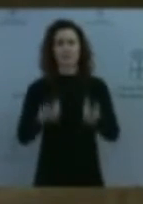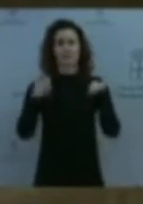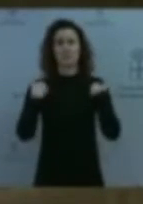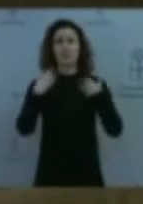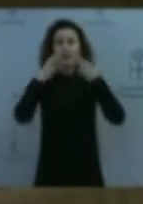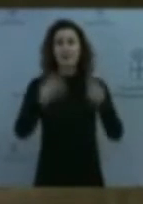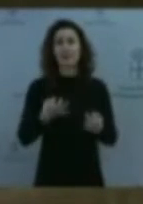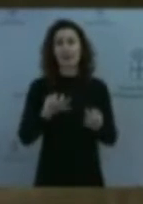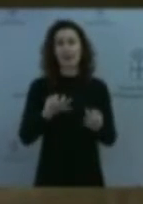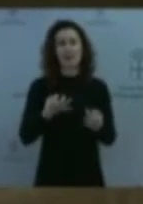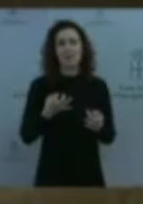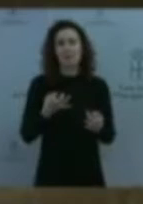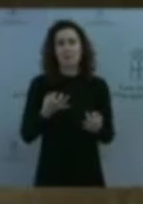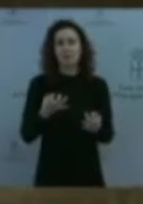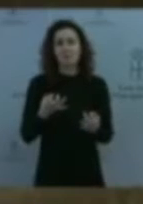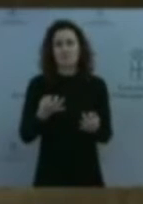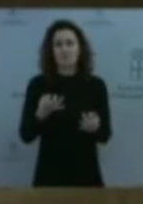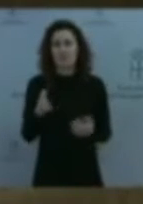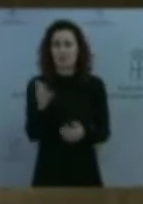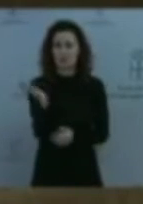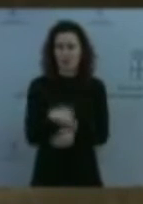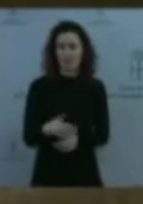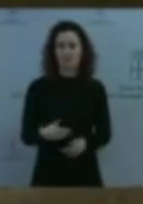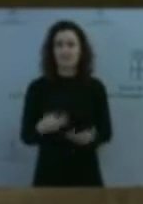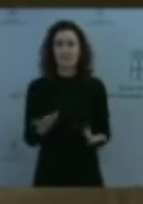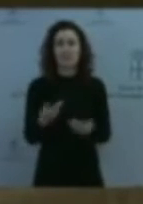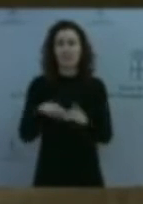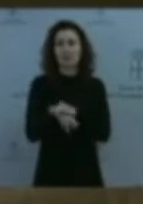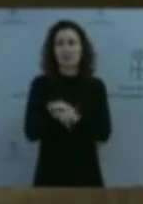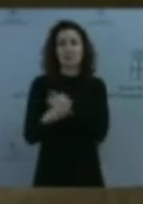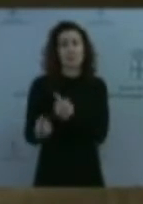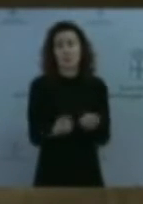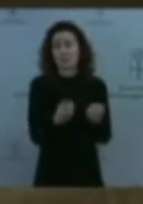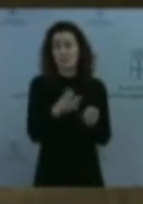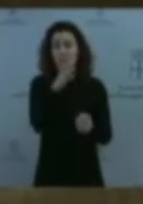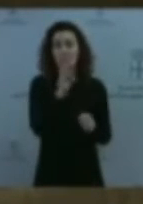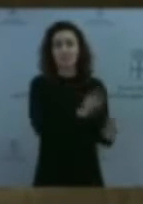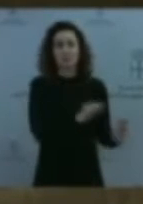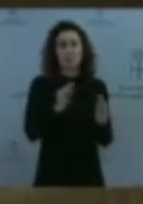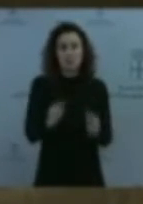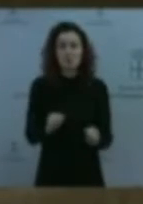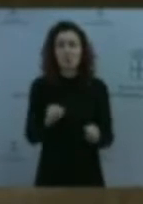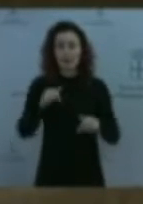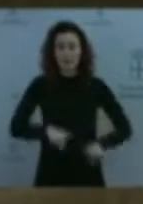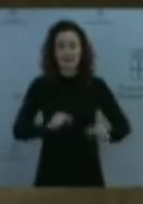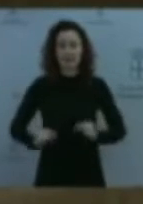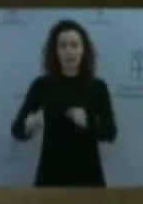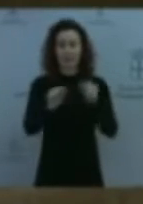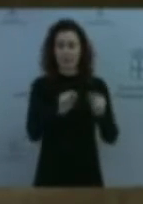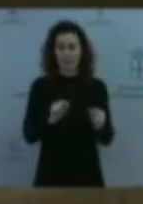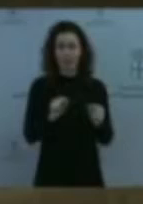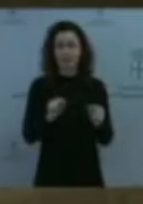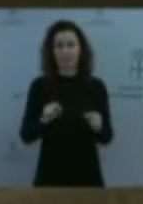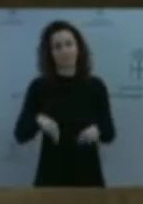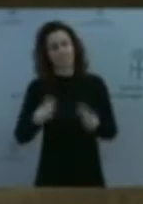los recursos necesarios para financiarlas. Por eso, este debate, abordando, permítame decirlo, solo la parte más jugosa